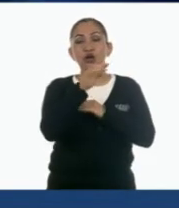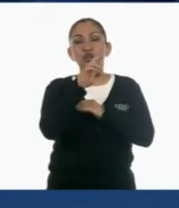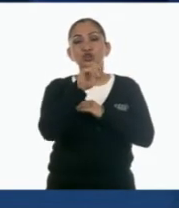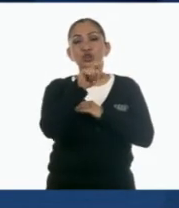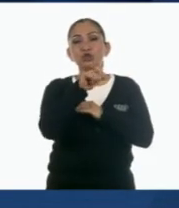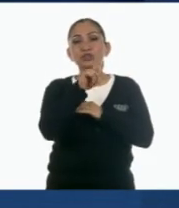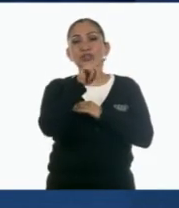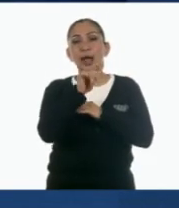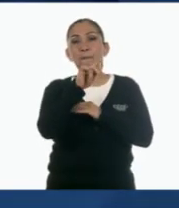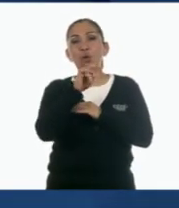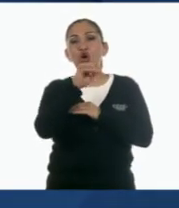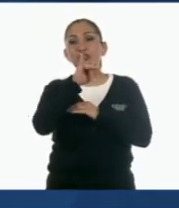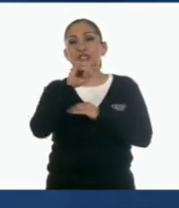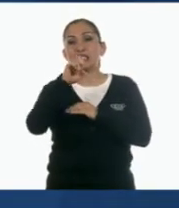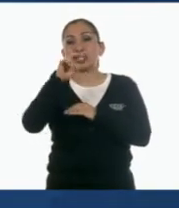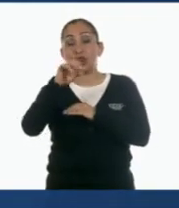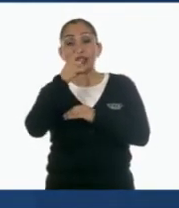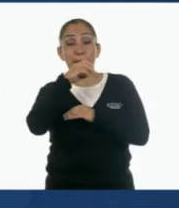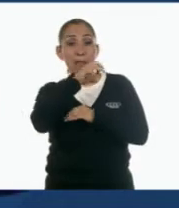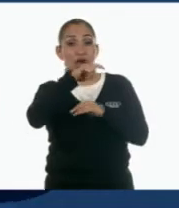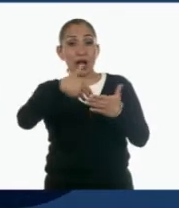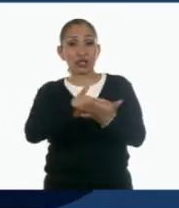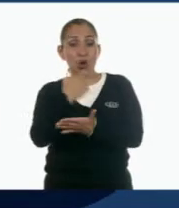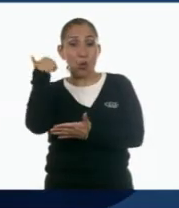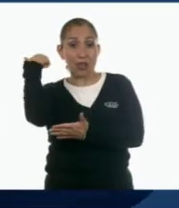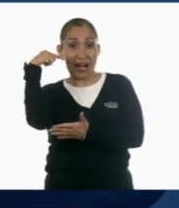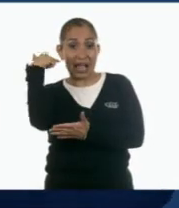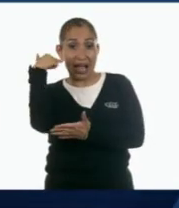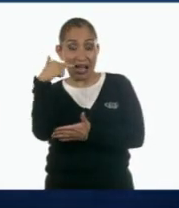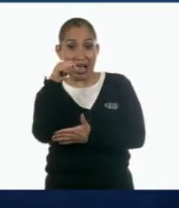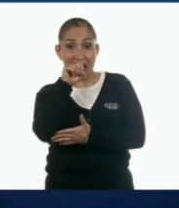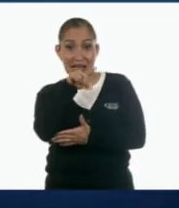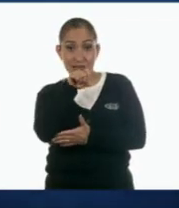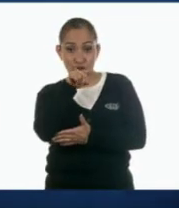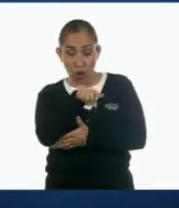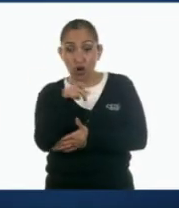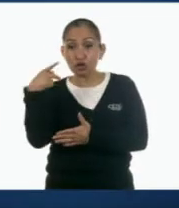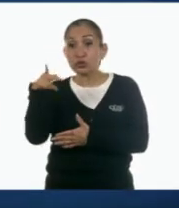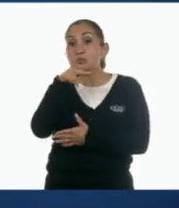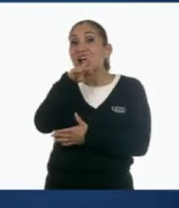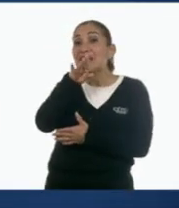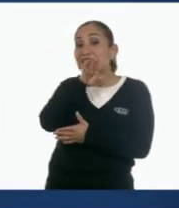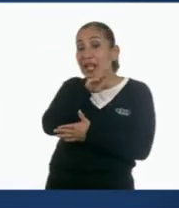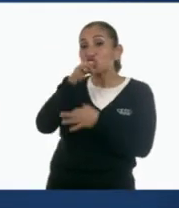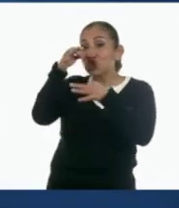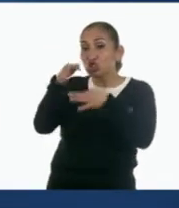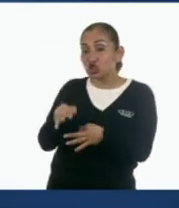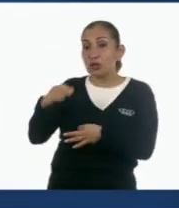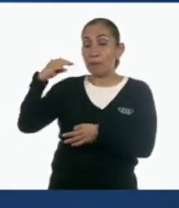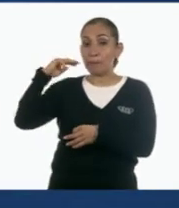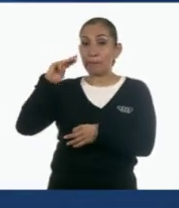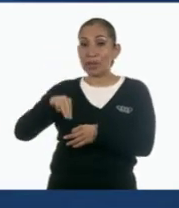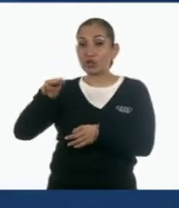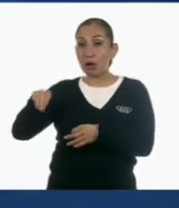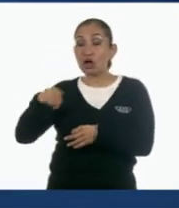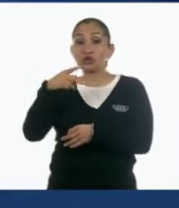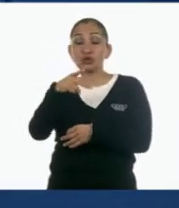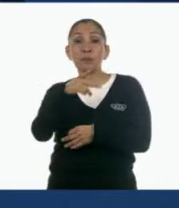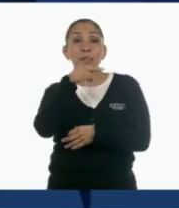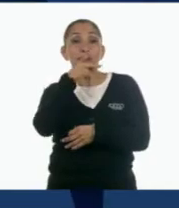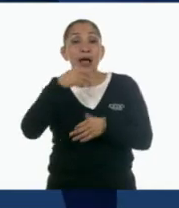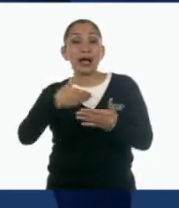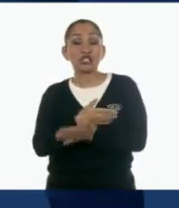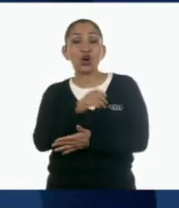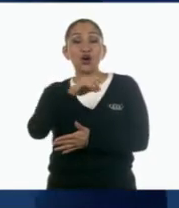yuxtaposición, donde nos dice: Mario nació en Guadalajara, Jalisco. Sus padres eran oriundos de Michoacán, su padre nació